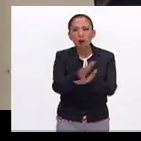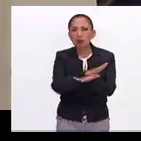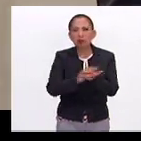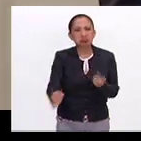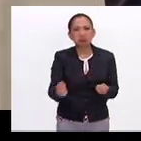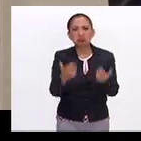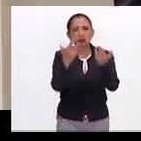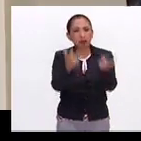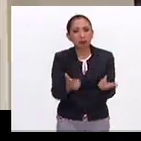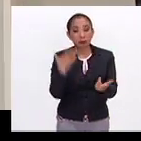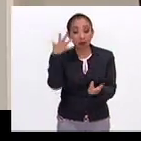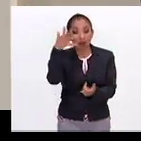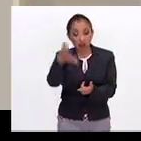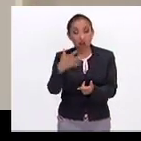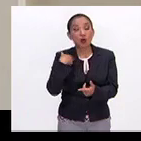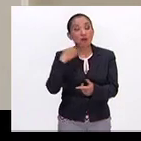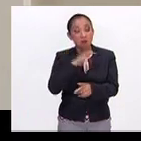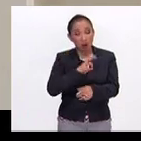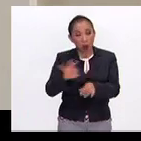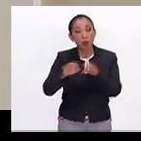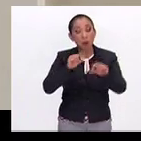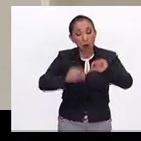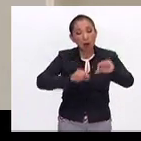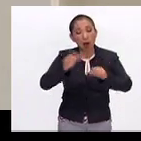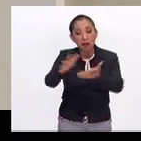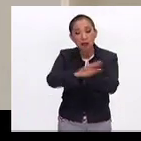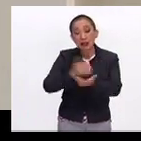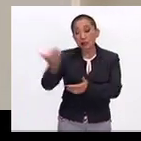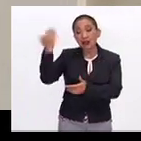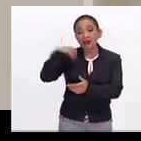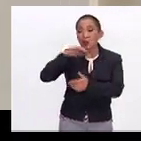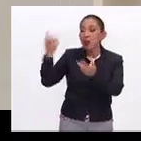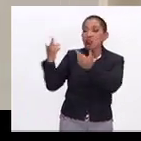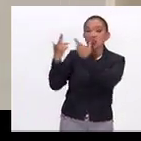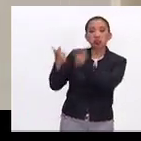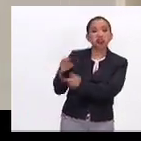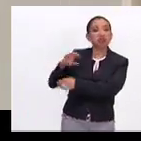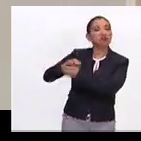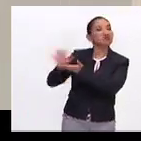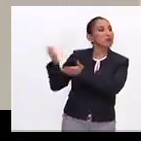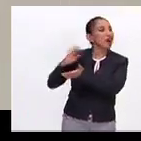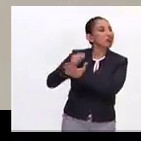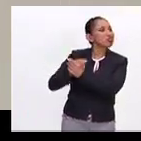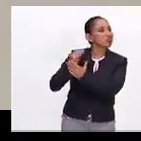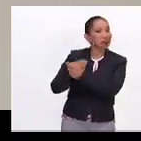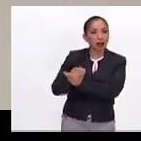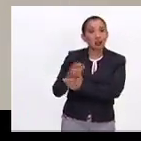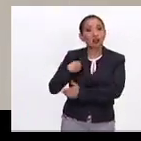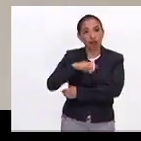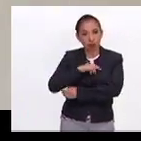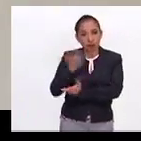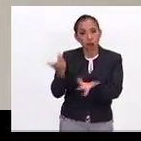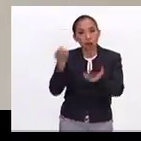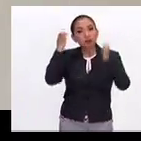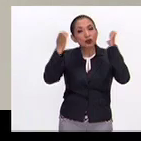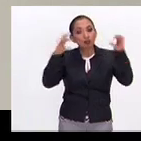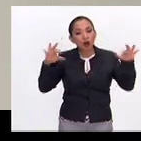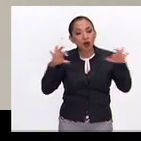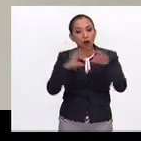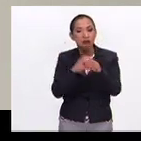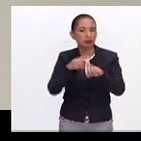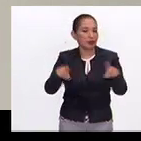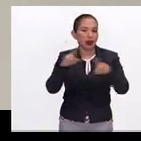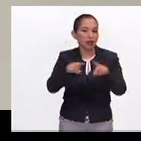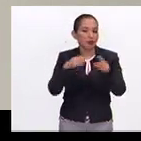destruido, porque el futuro se ha destruido, igual que muchas veces el pasado. Entonces, vamos a acompañar esa exposición de